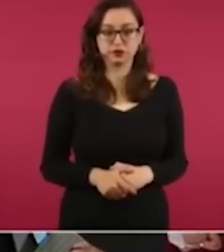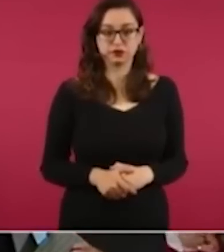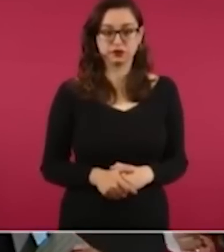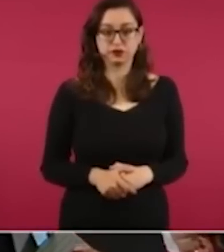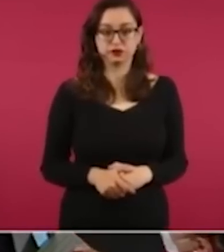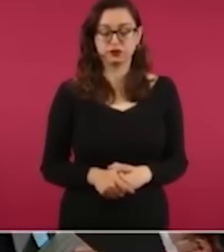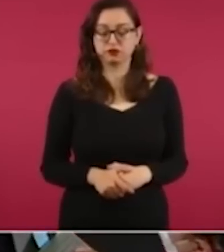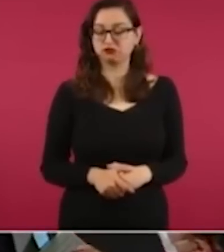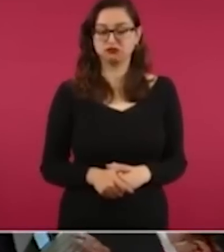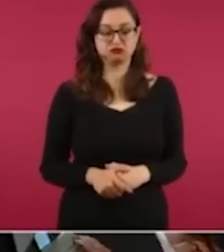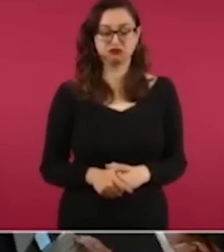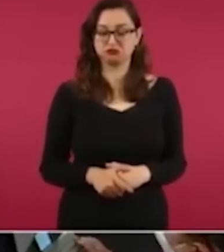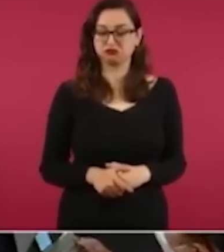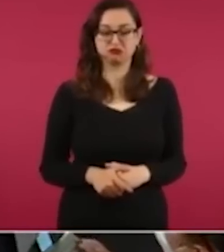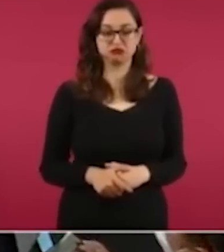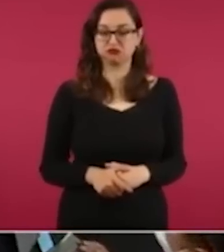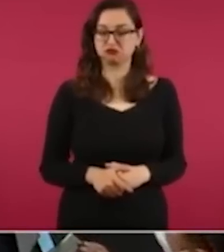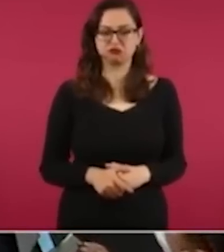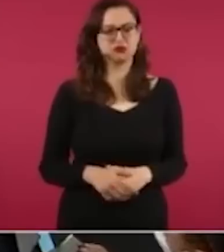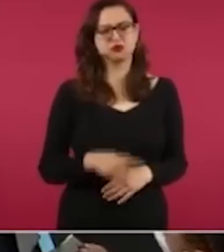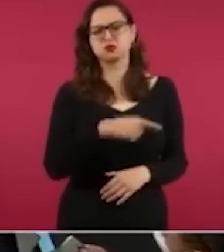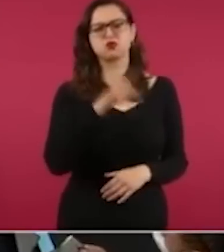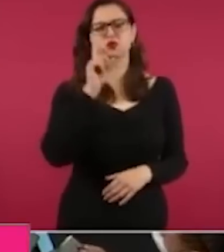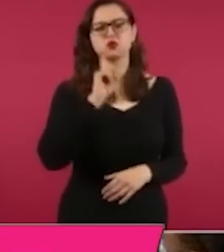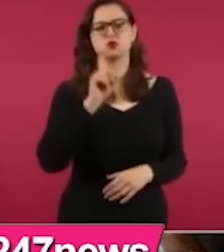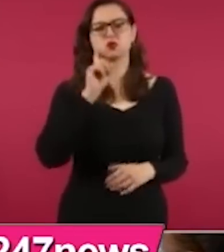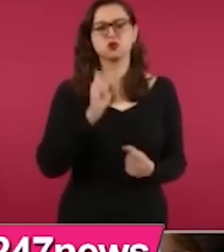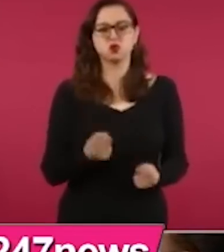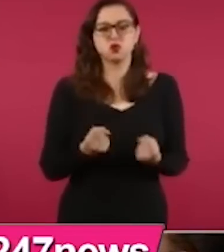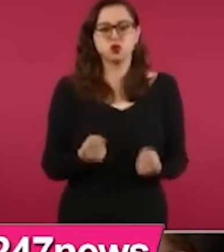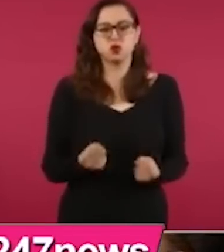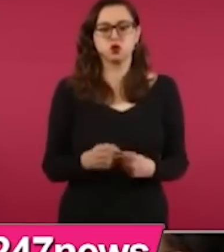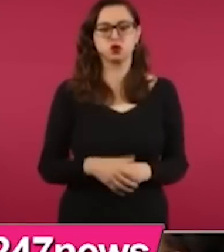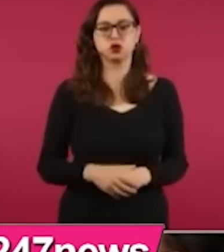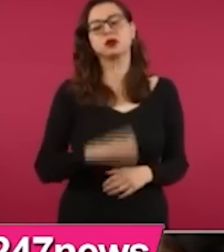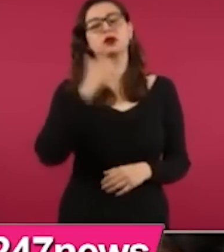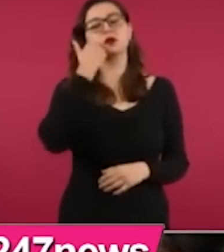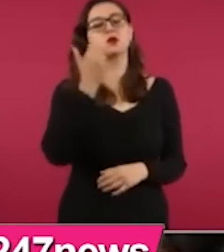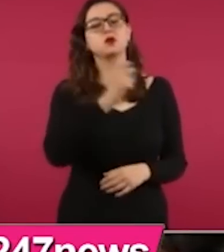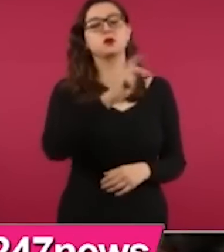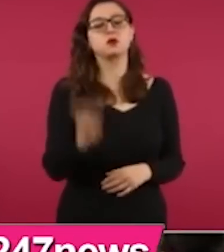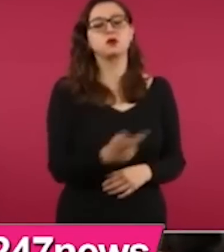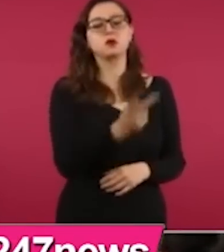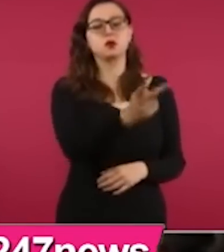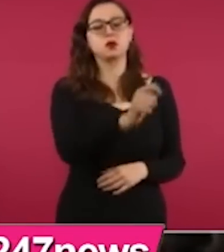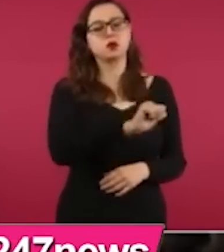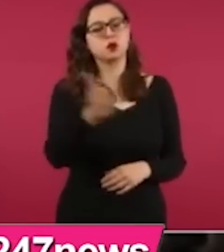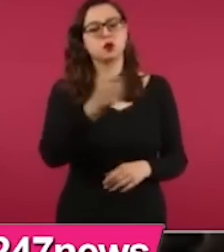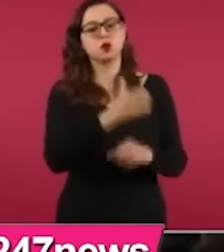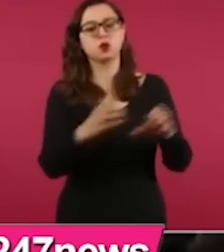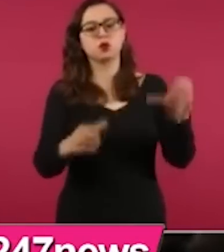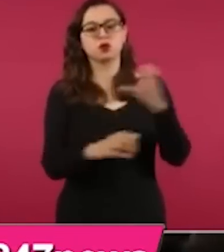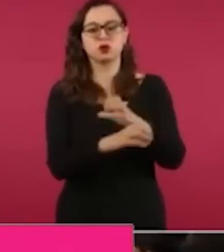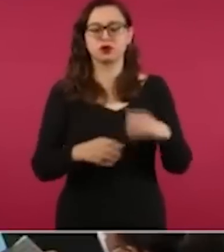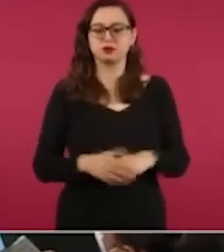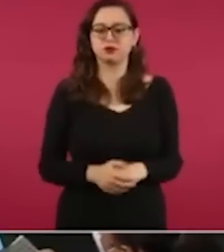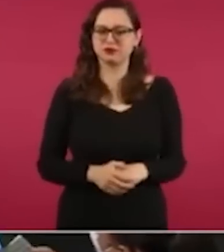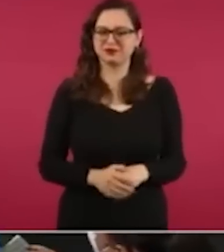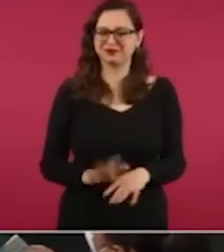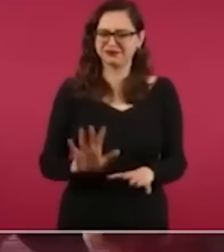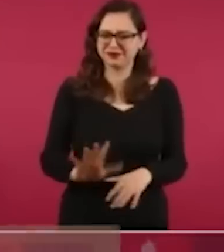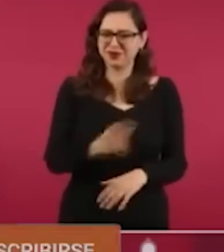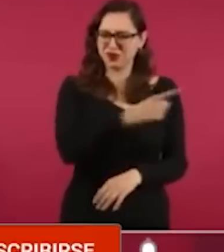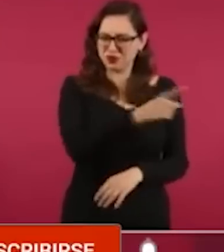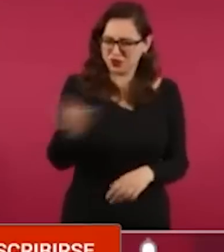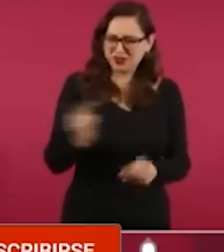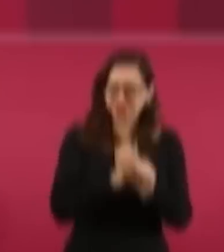No Ella es muy fuerte también bueno mientras le preguntó presidente bueno no son ustedes este